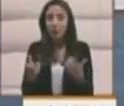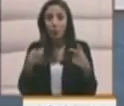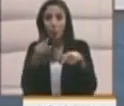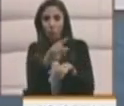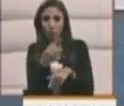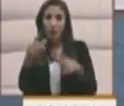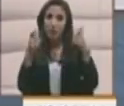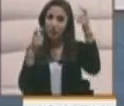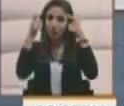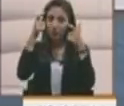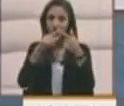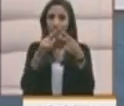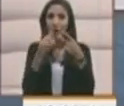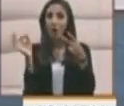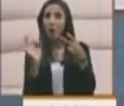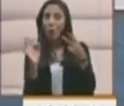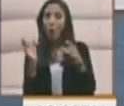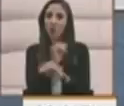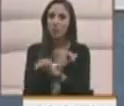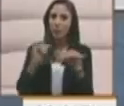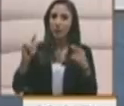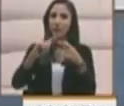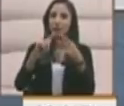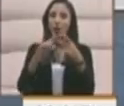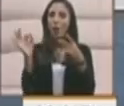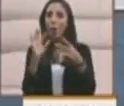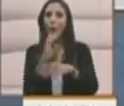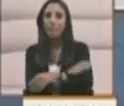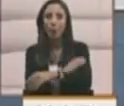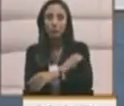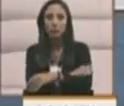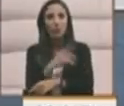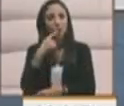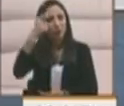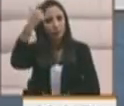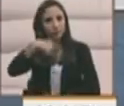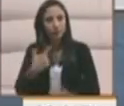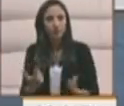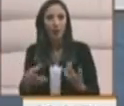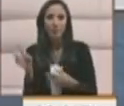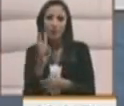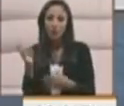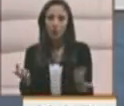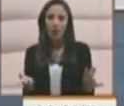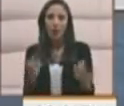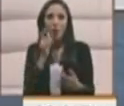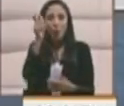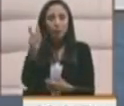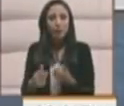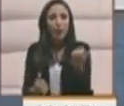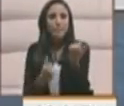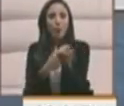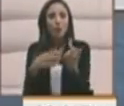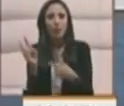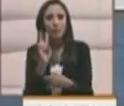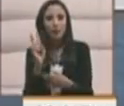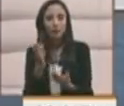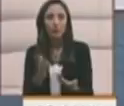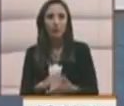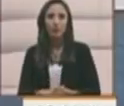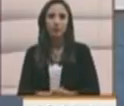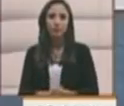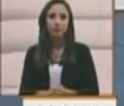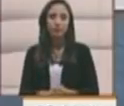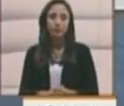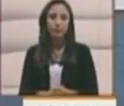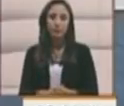usted es independiente, si usted es opositor, usted es ante que todo un venezolano o una venezolana que ama